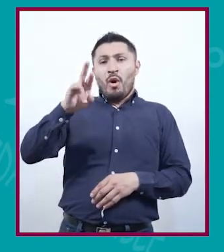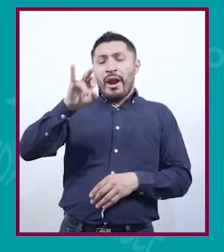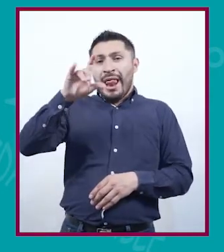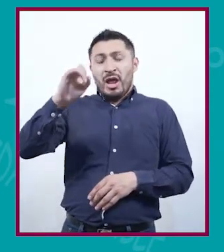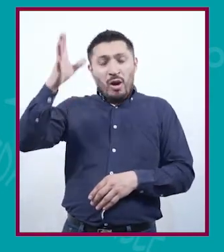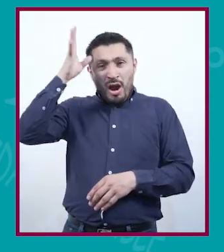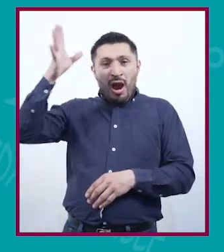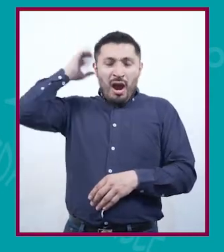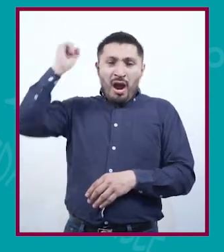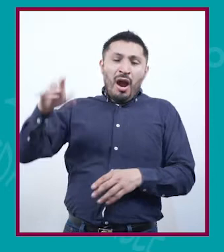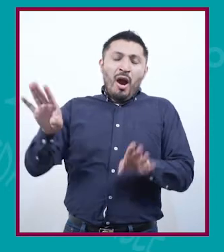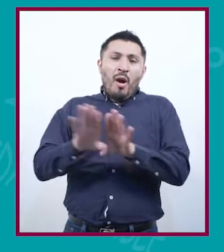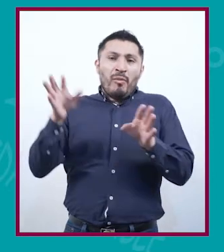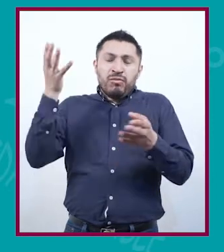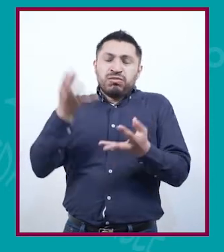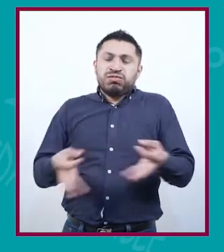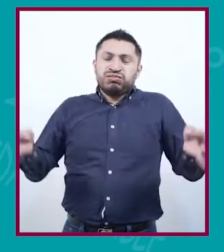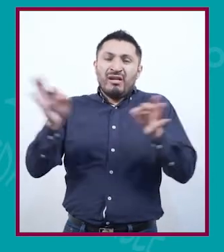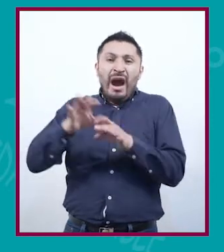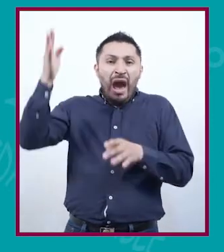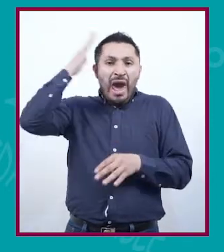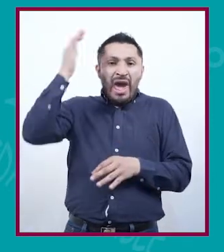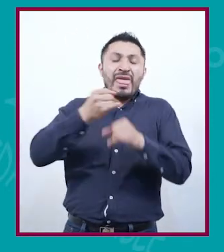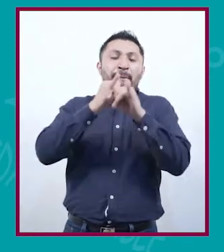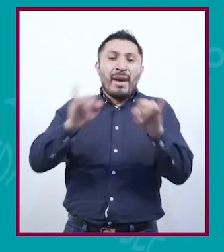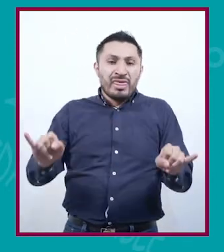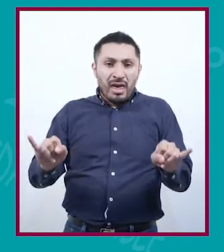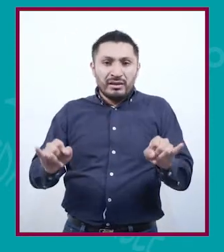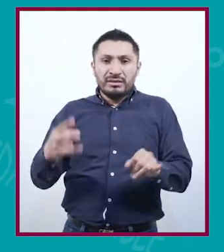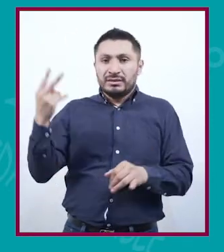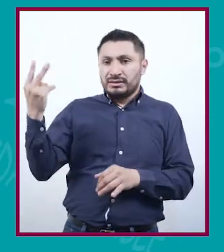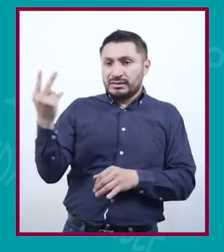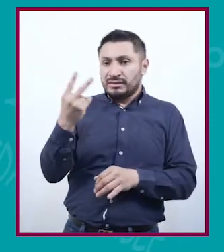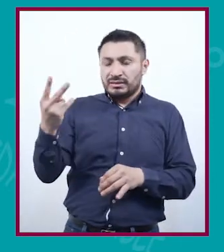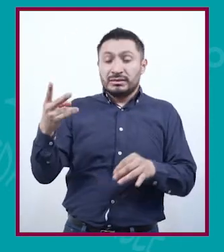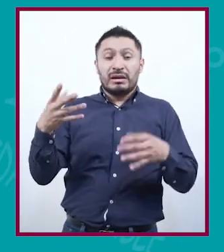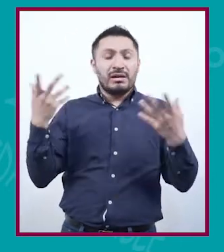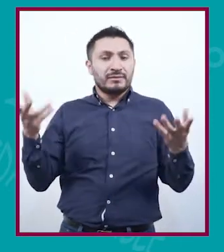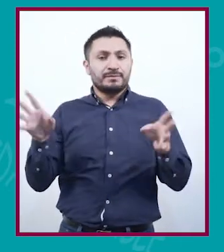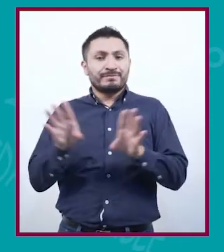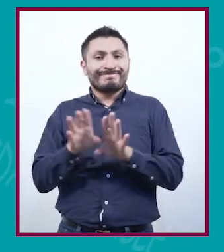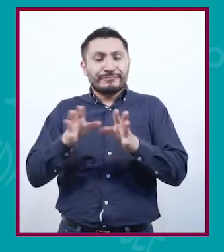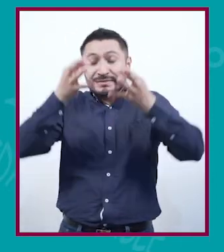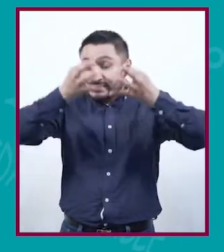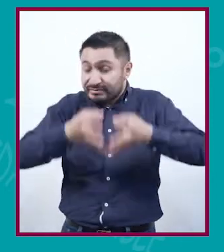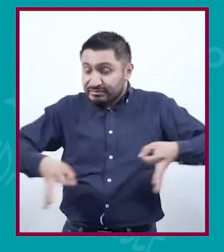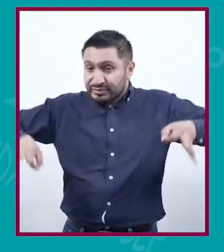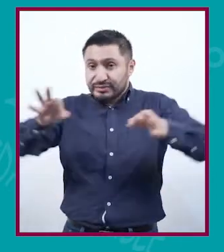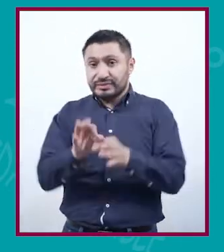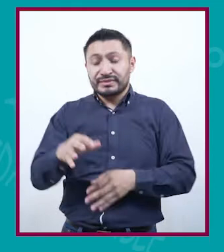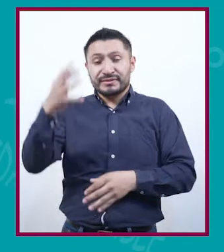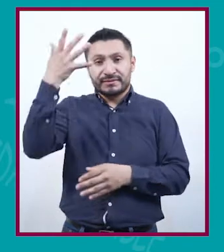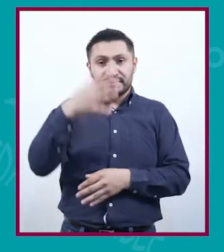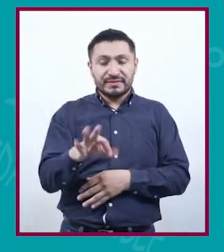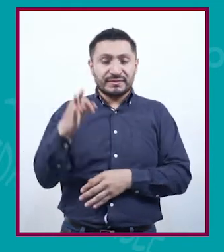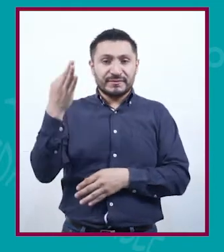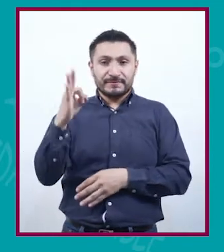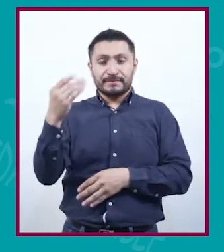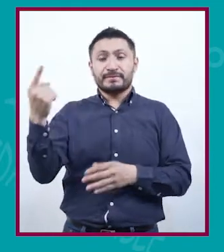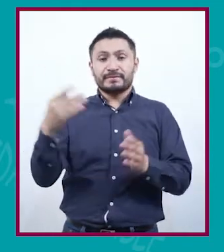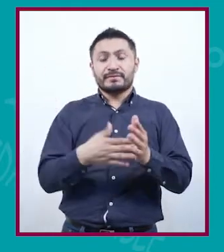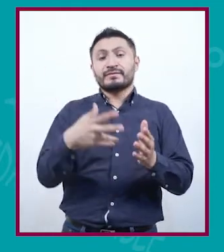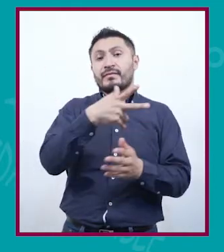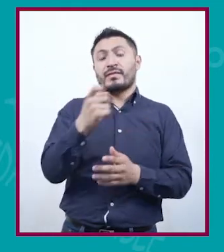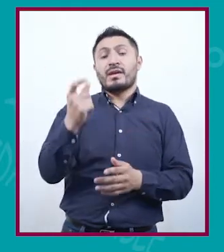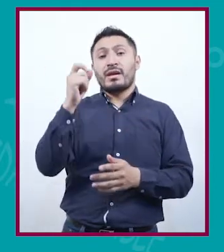más importantes líderes de la independencia. Estos dos personajes son los protagonistas del hecho histórico del 10 de febrero